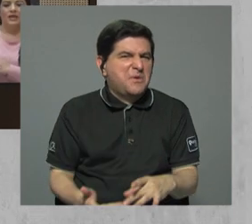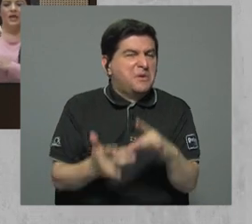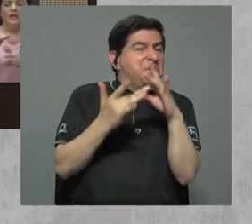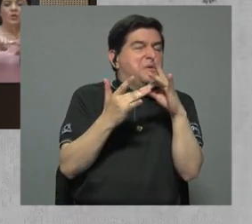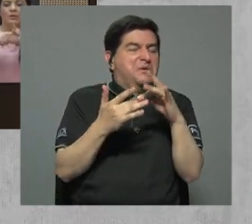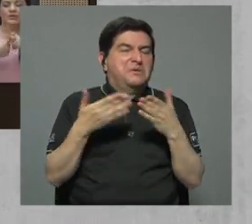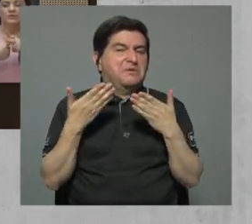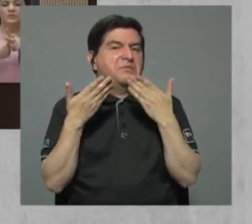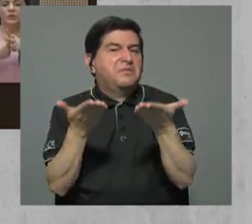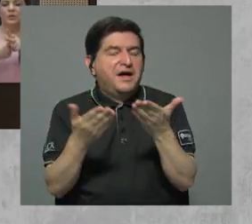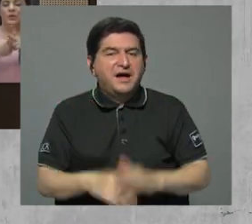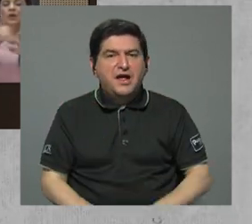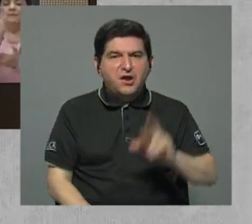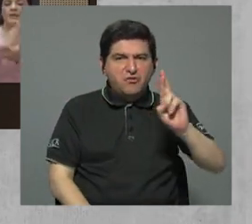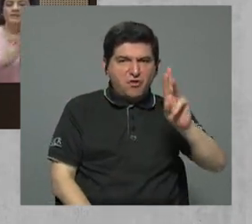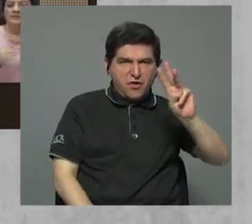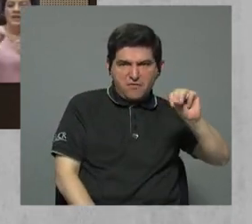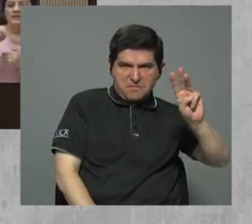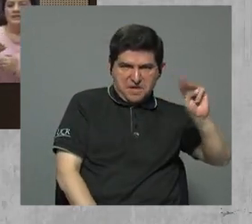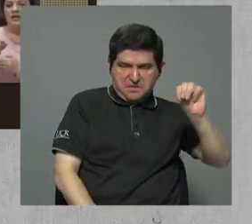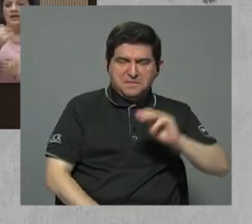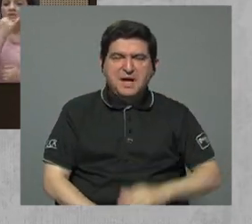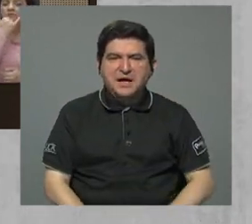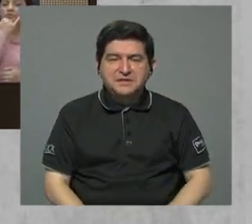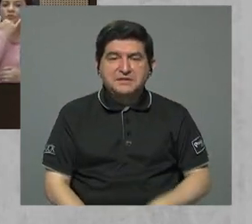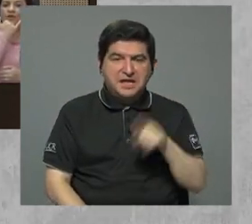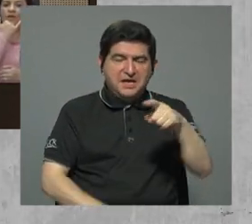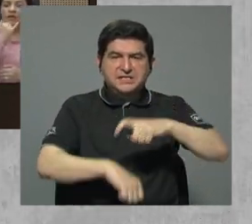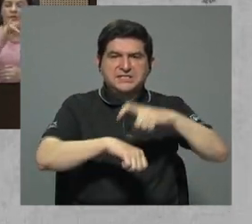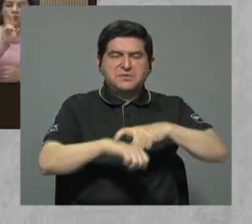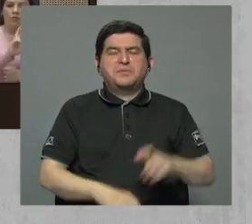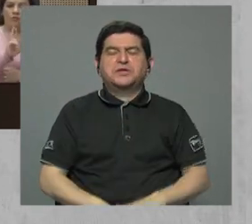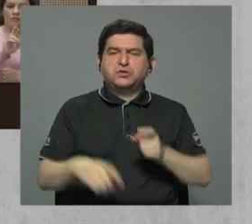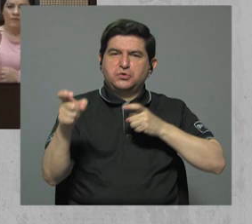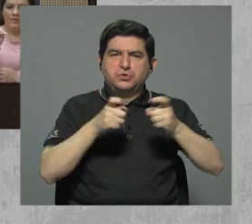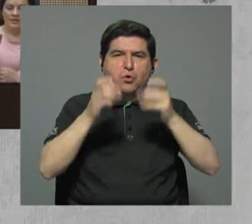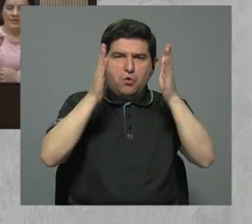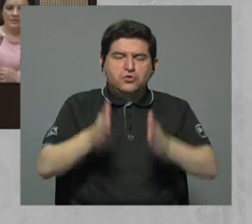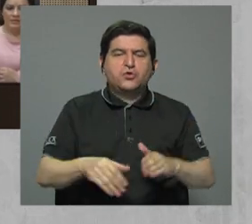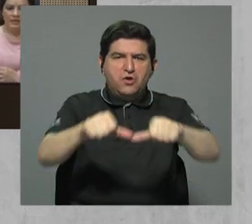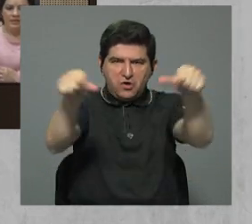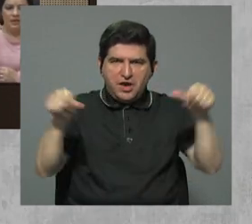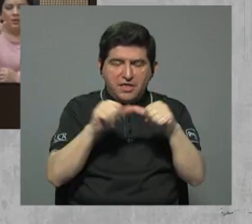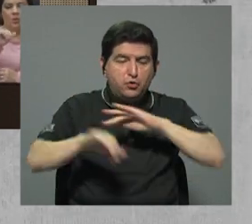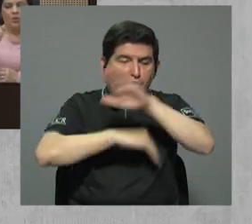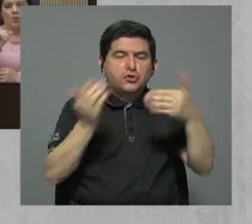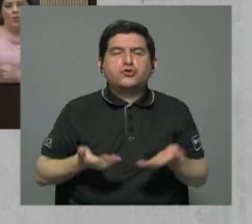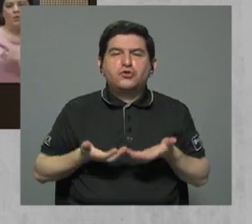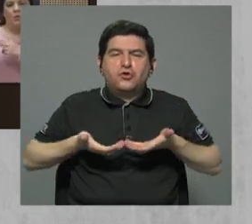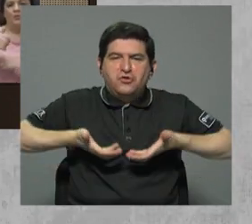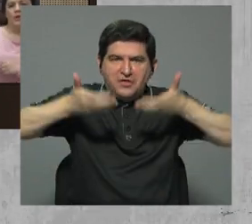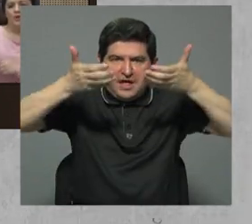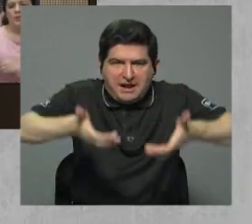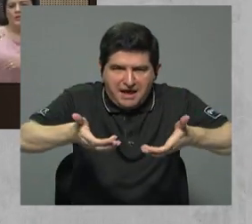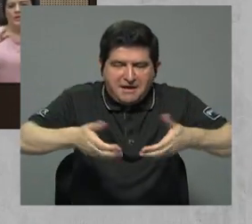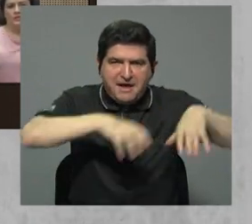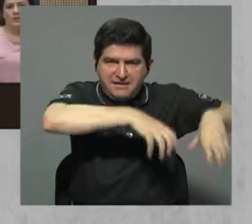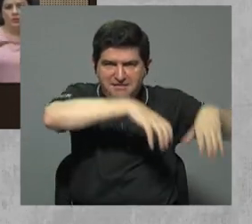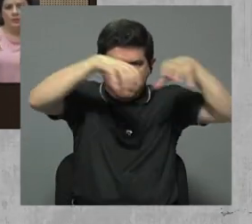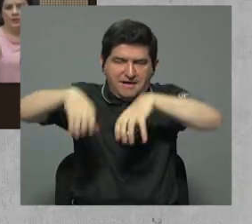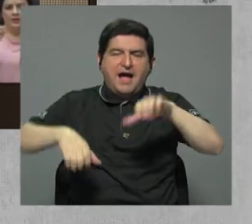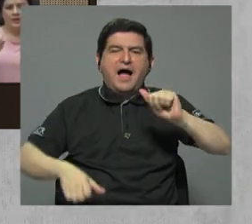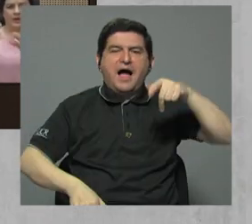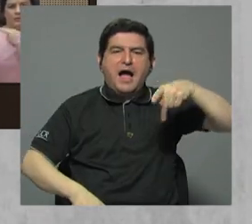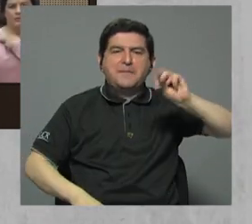que emitió don Rodolfo Méndez Mata como rector del sector para darle la totalidad de la carga containerizada a